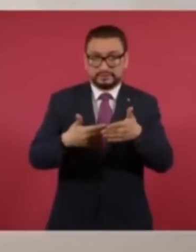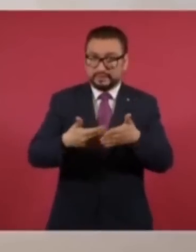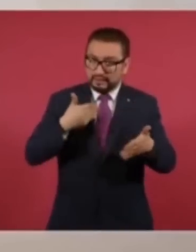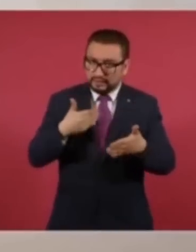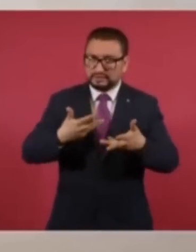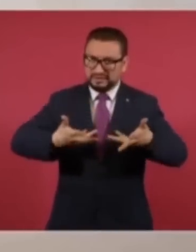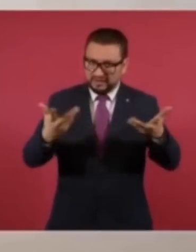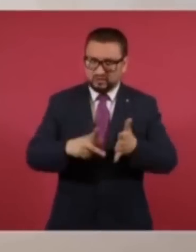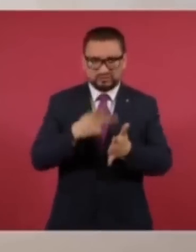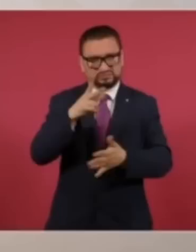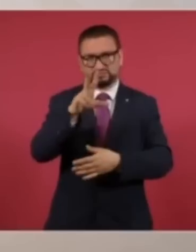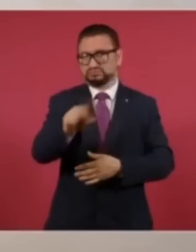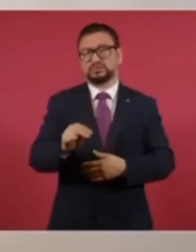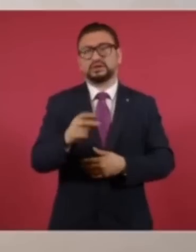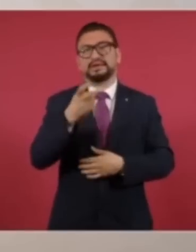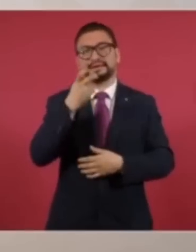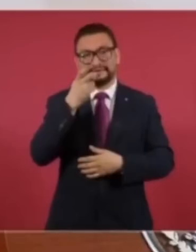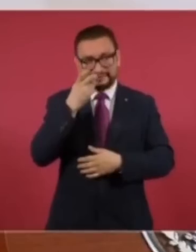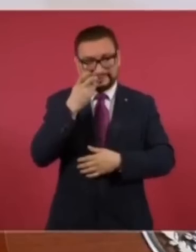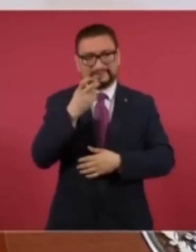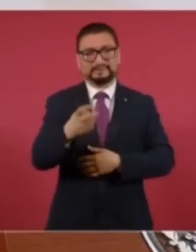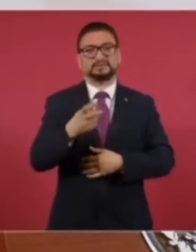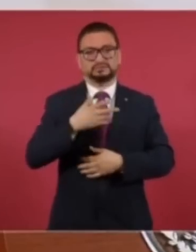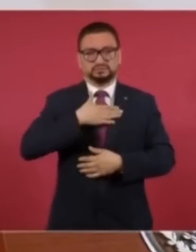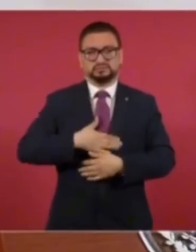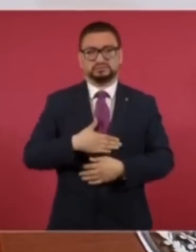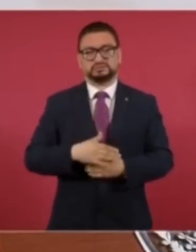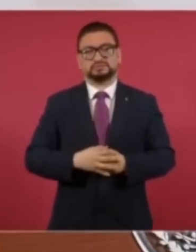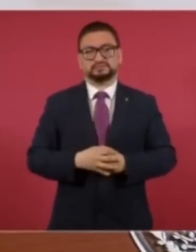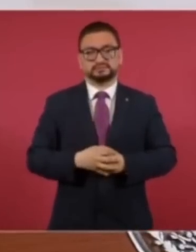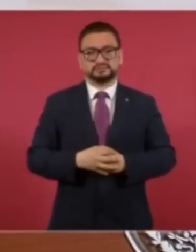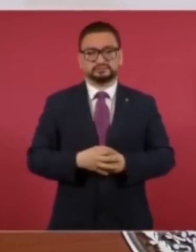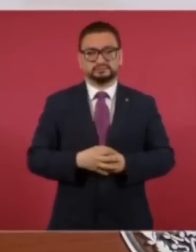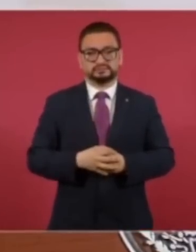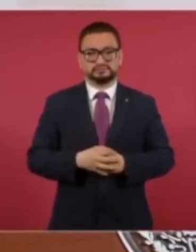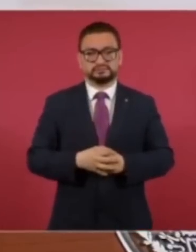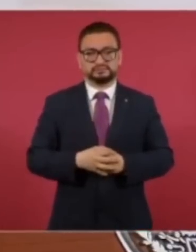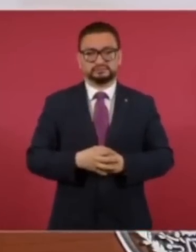para que no se repitan